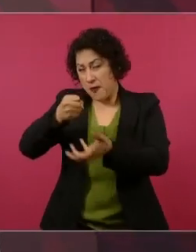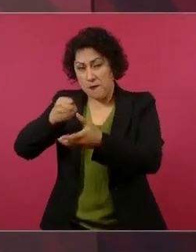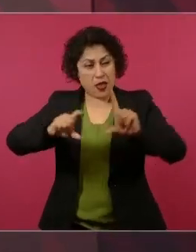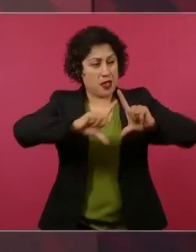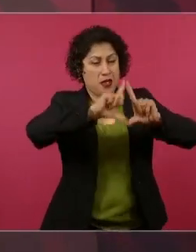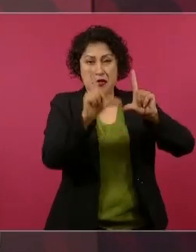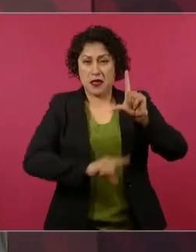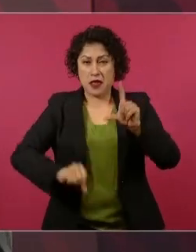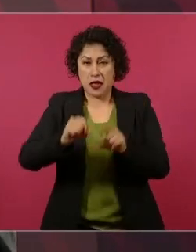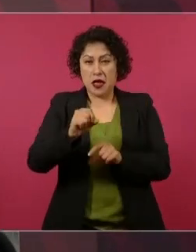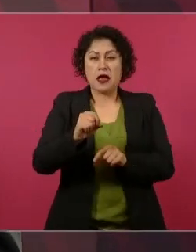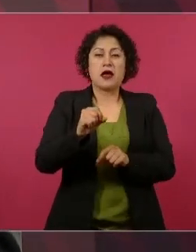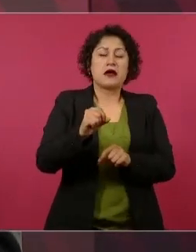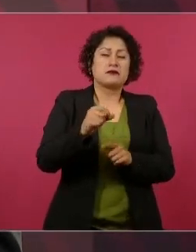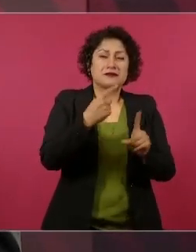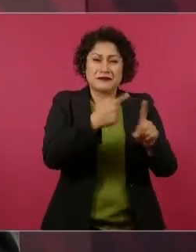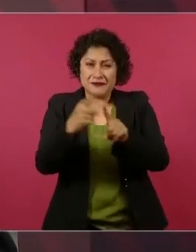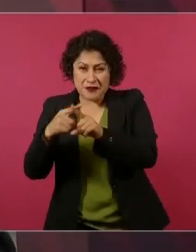2.750 sucursales